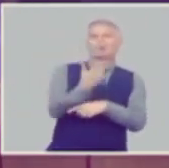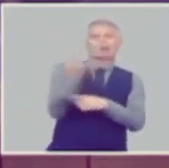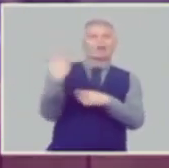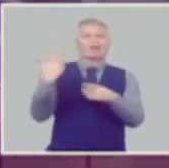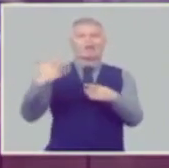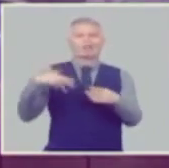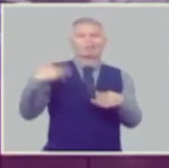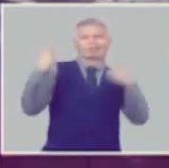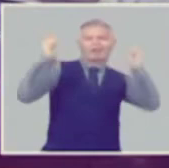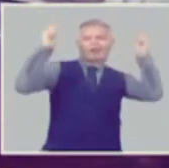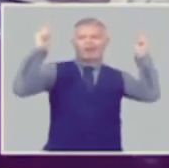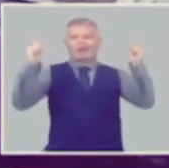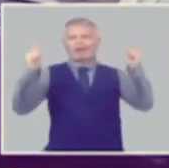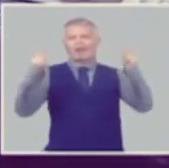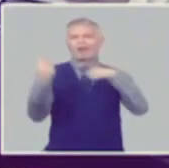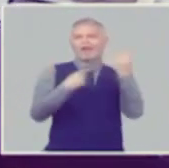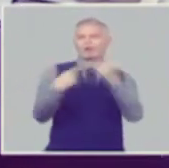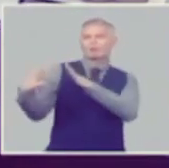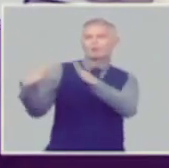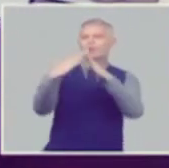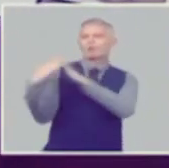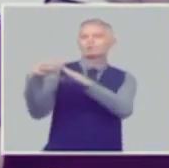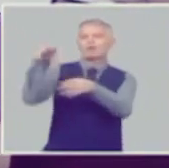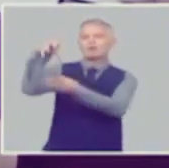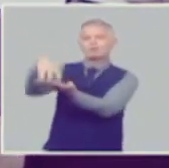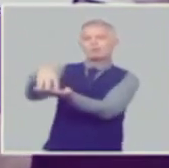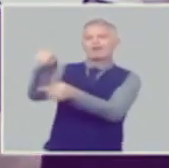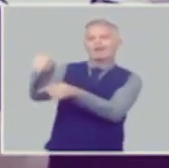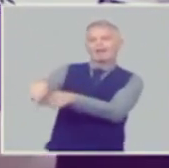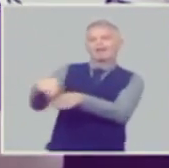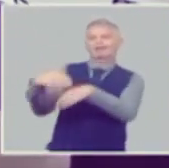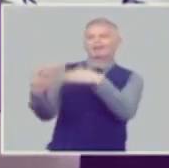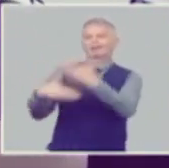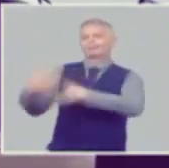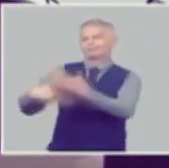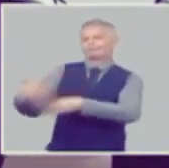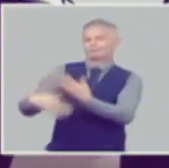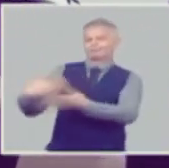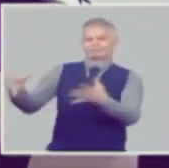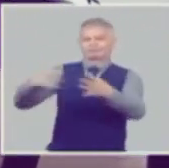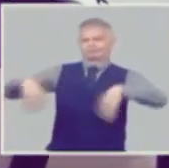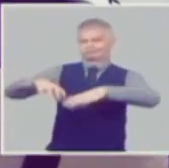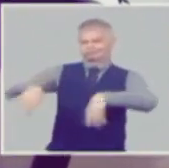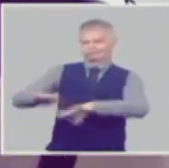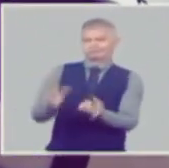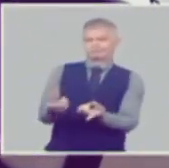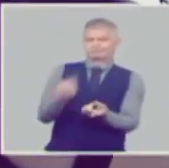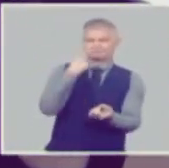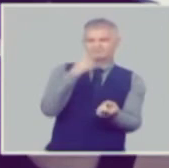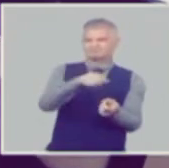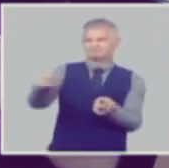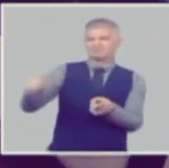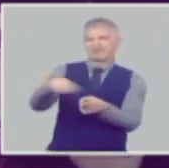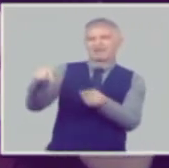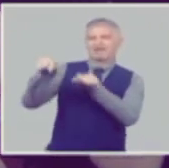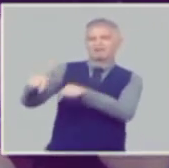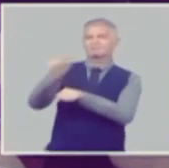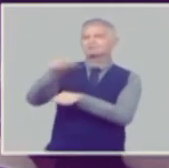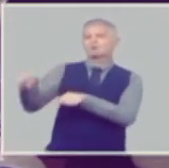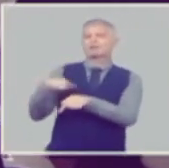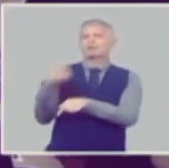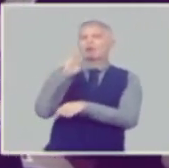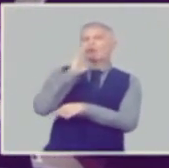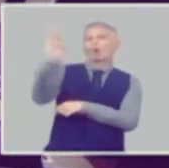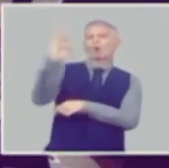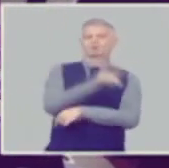nos conviertan una zona comunitaria en vertedero mediático de quienes la presentan como territorio de gente que odia la